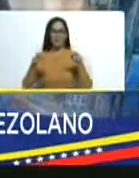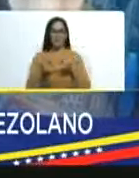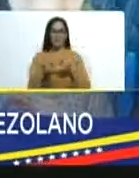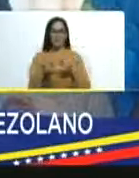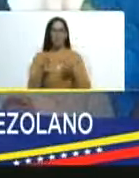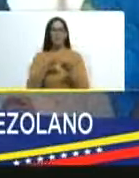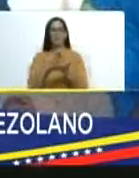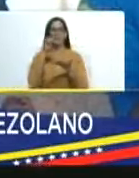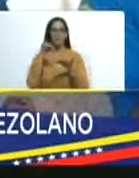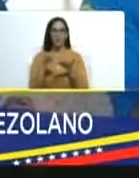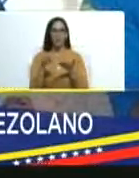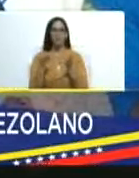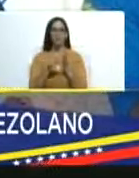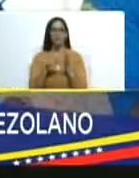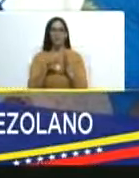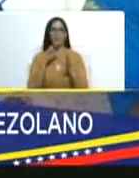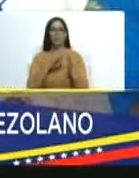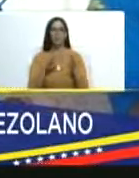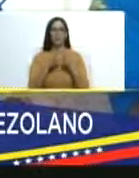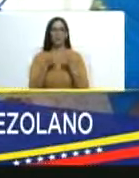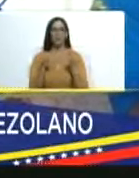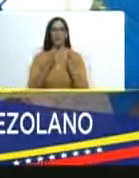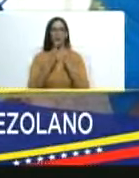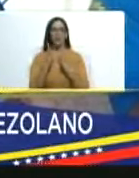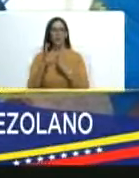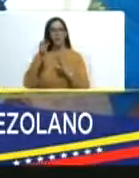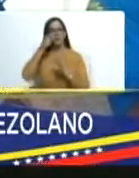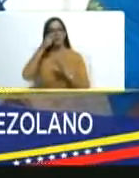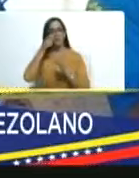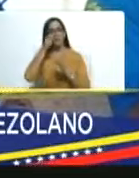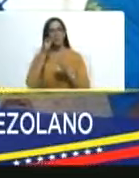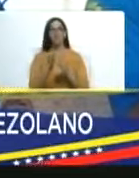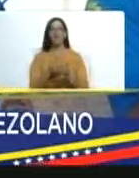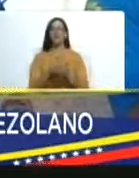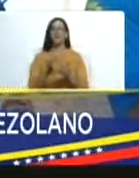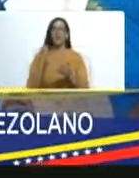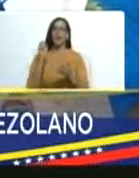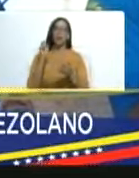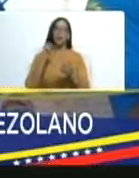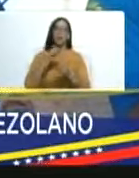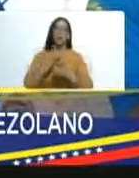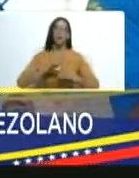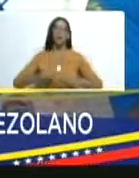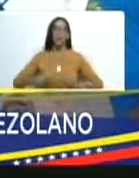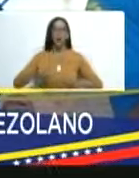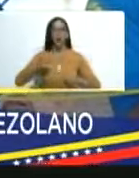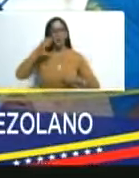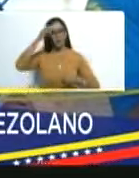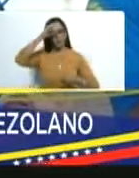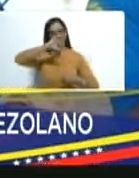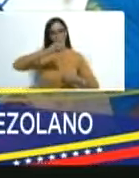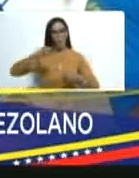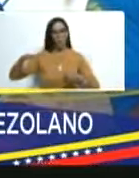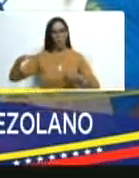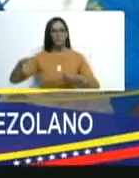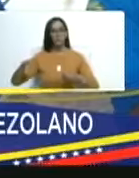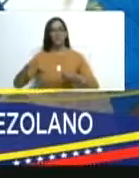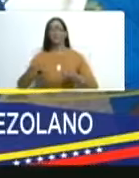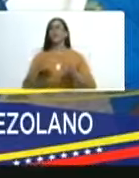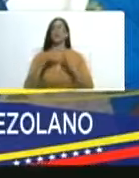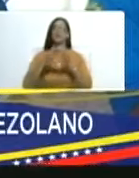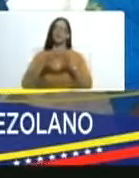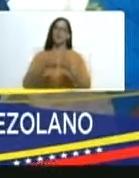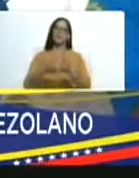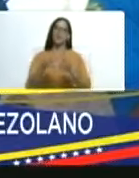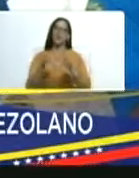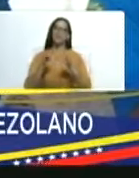nivel nacional, donde vamos a estar todos los organismos de seguridad, va a estar guardacosta, y de esa manera el bote siempre va a estar enviando la